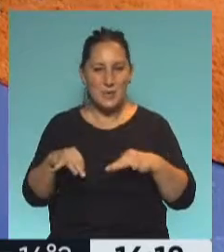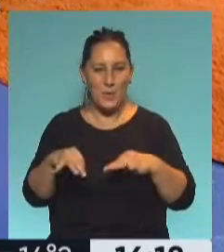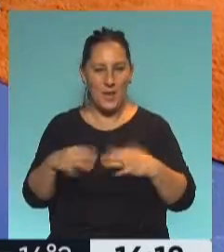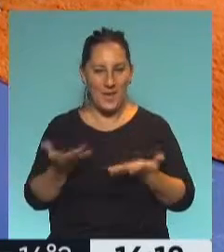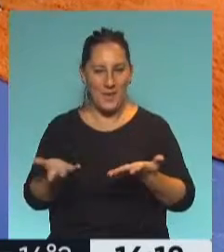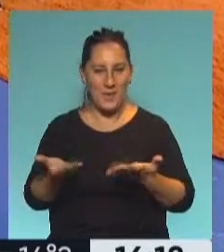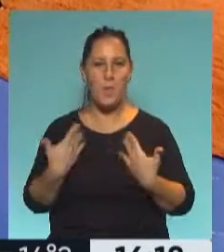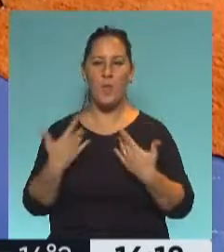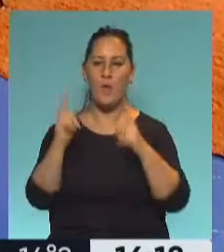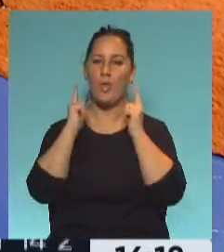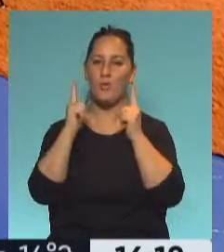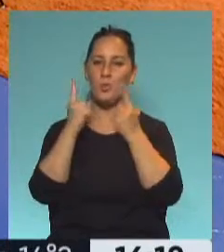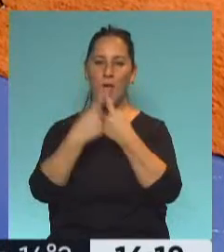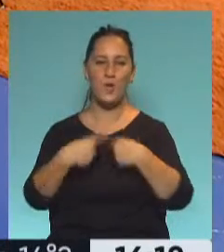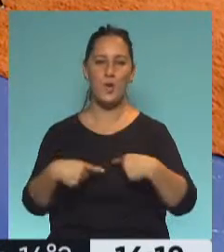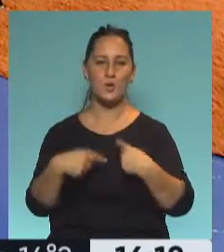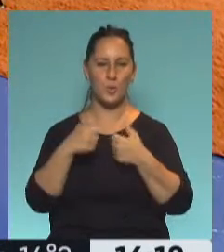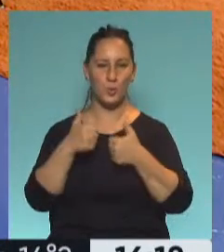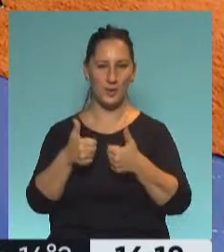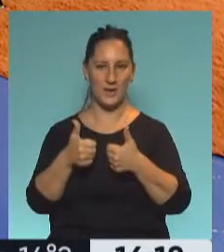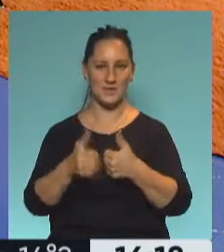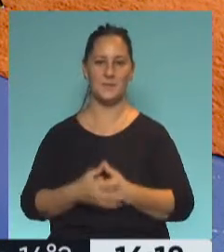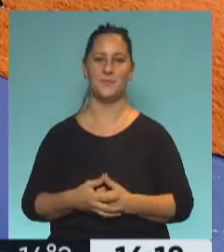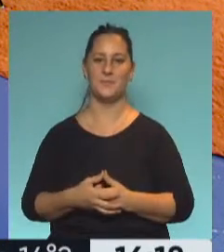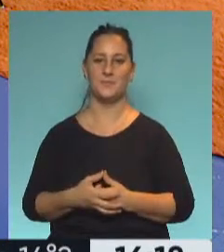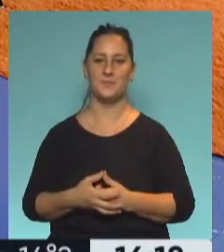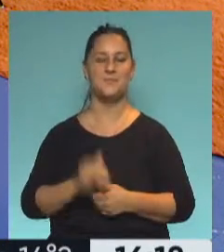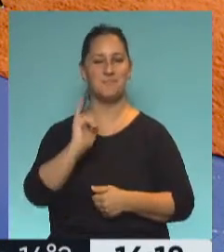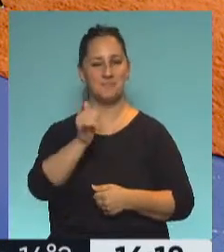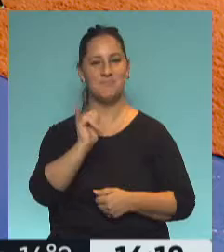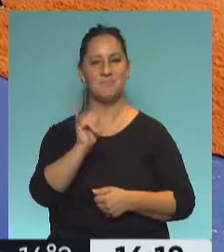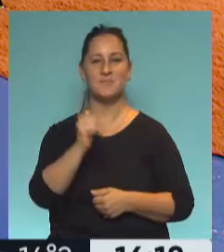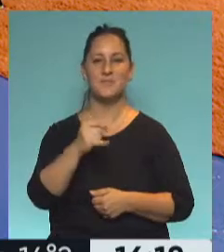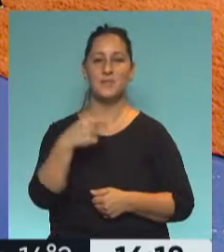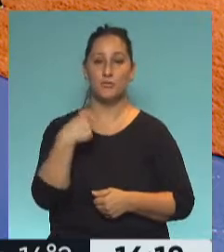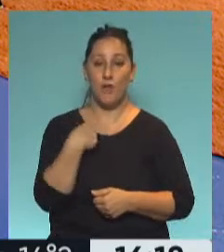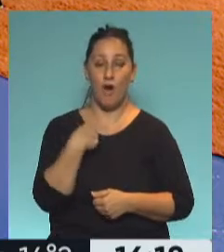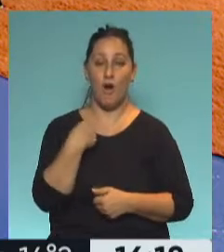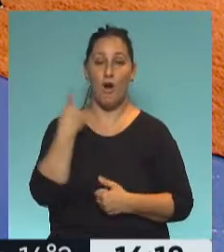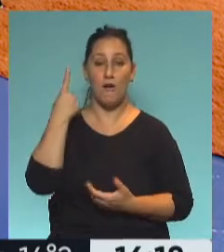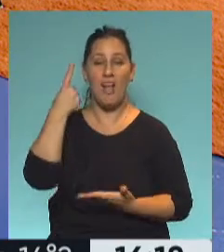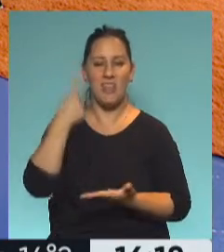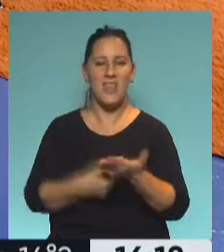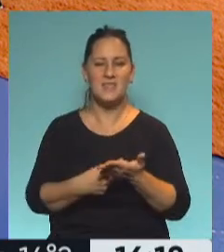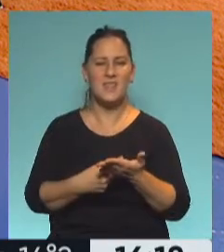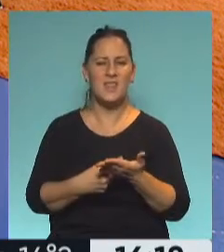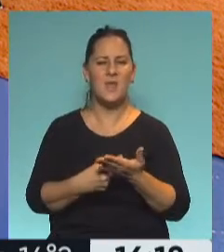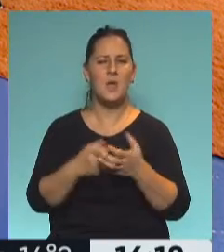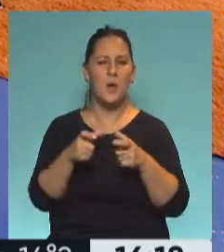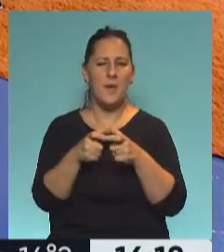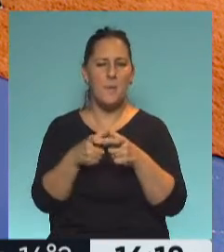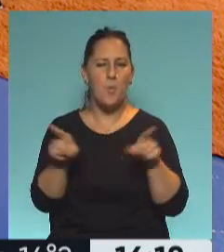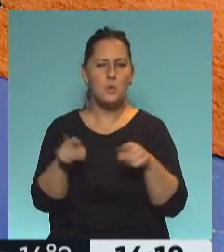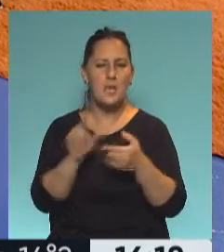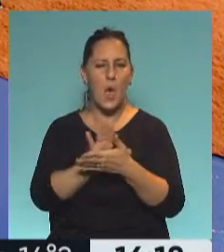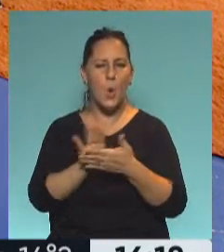podemos disfrutar de estas cosas. Sí, a mí me pasó que cuando, bueno, decidí que iba a hacer un álbum nuevo, se me